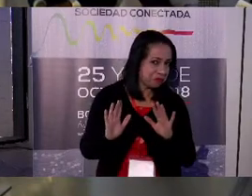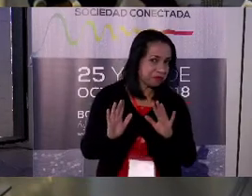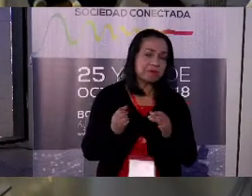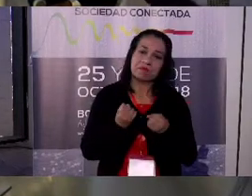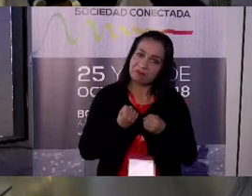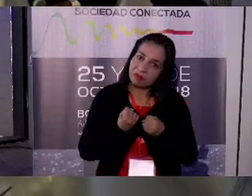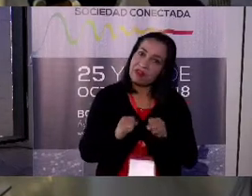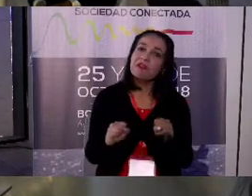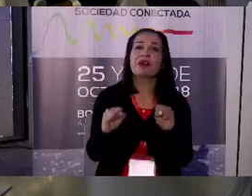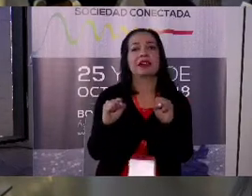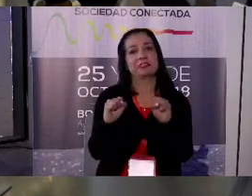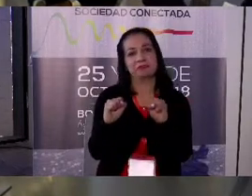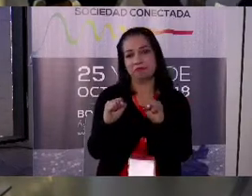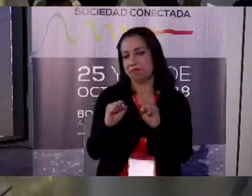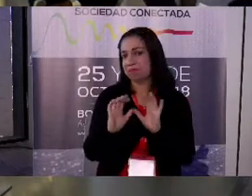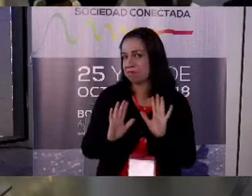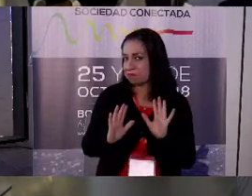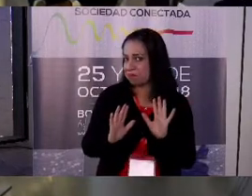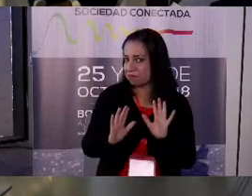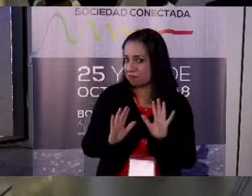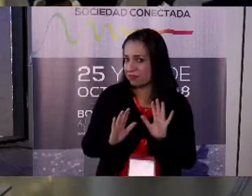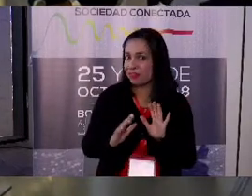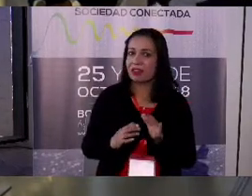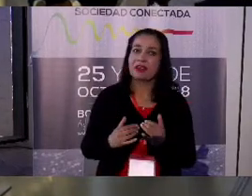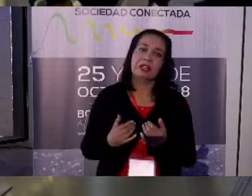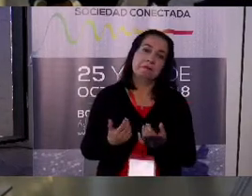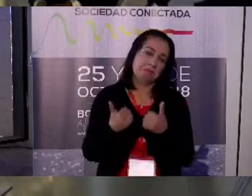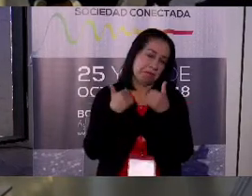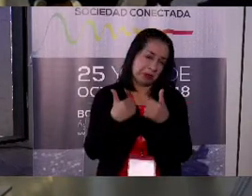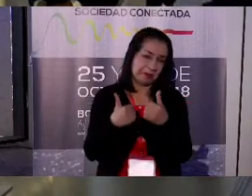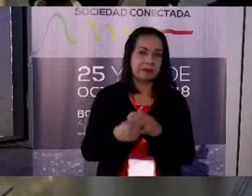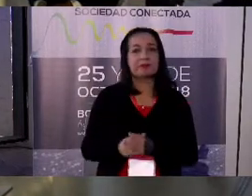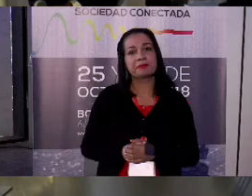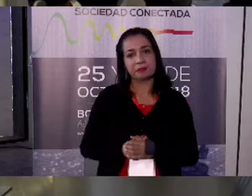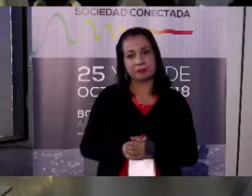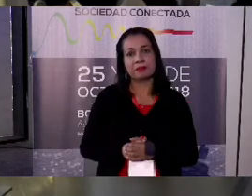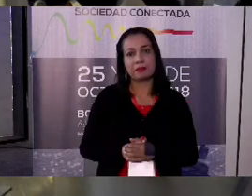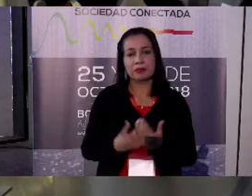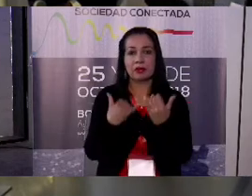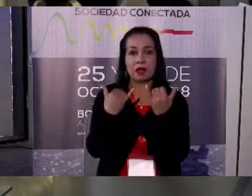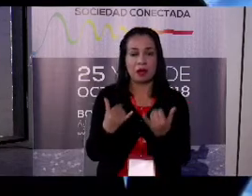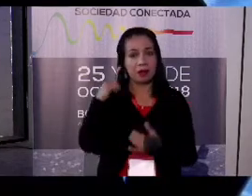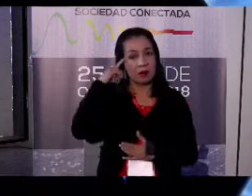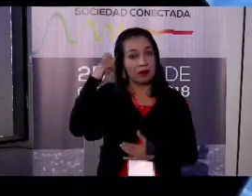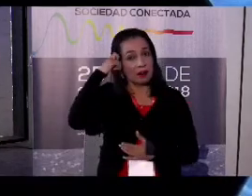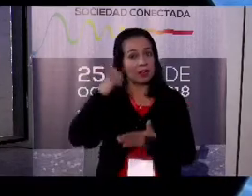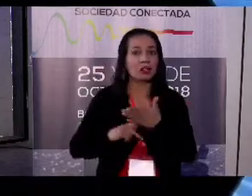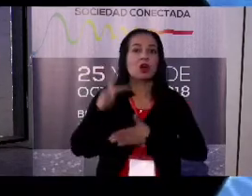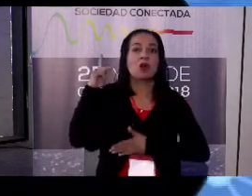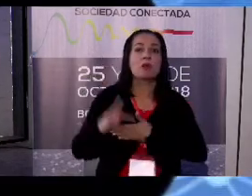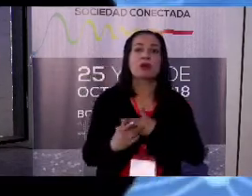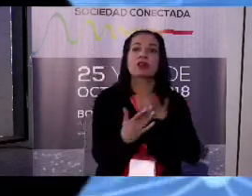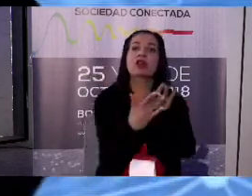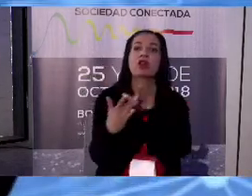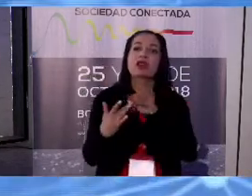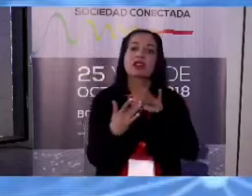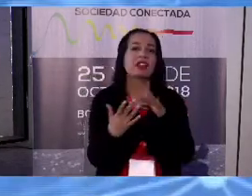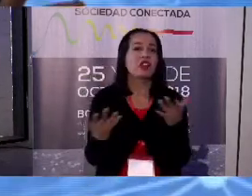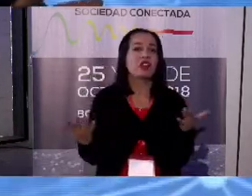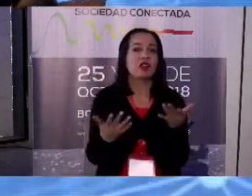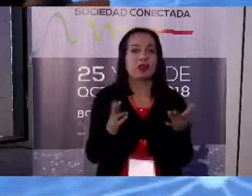de que estos bien Vamos a hablar de retos y proyectos de conectividad en República